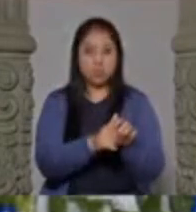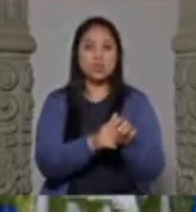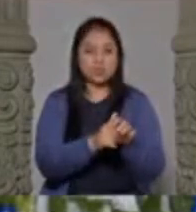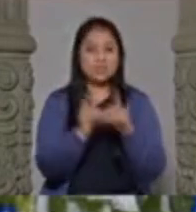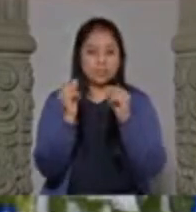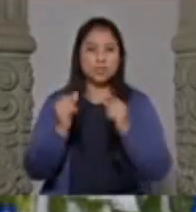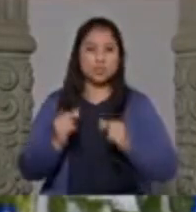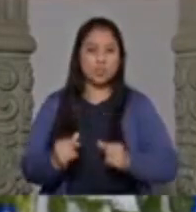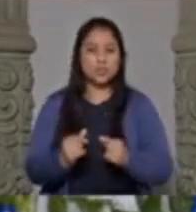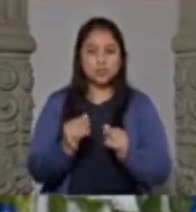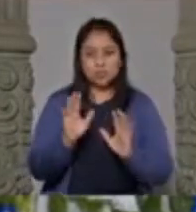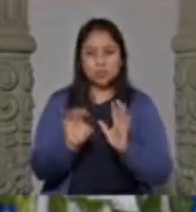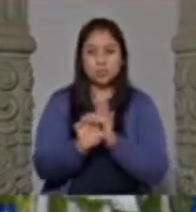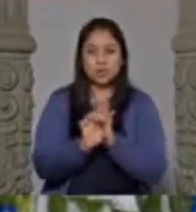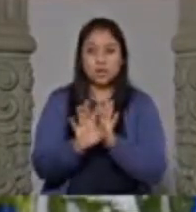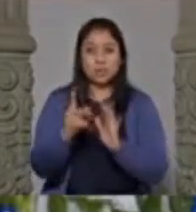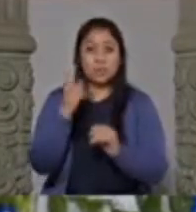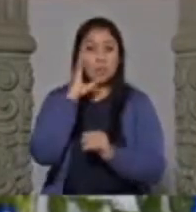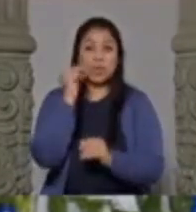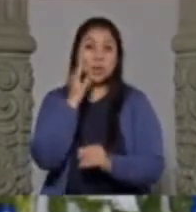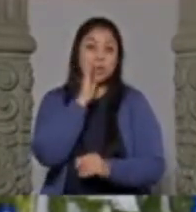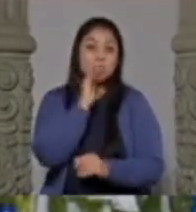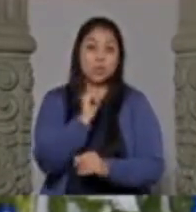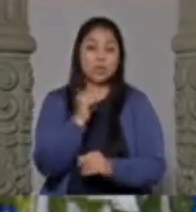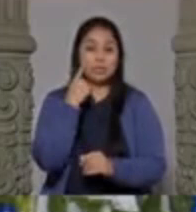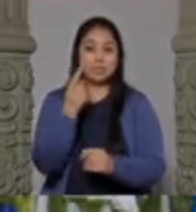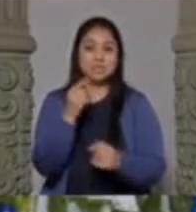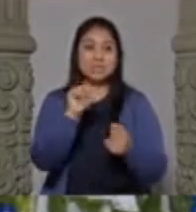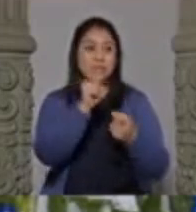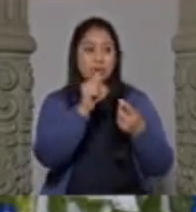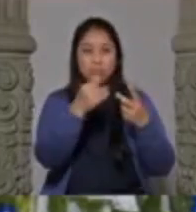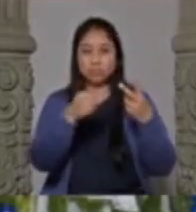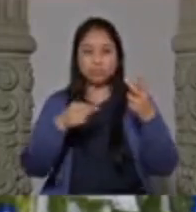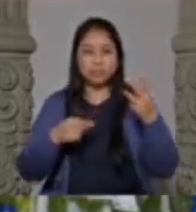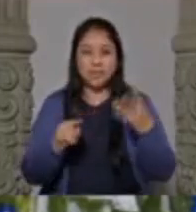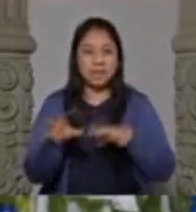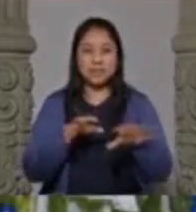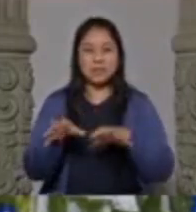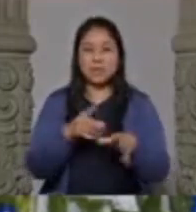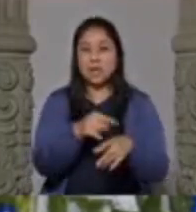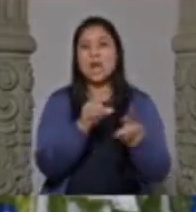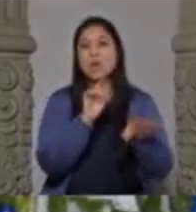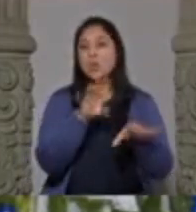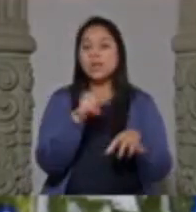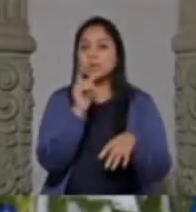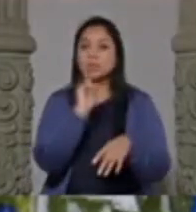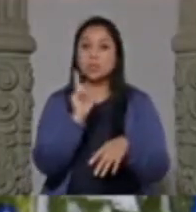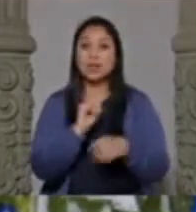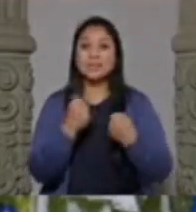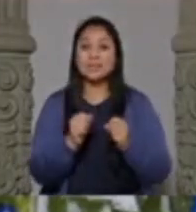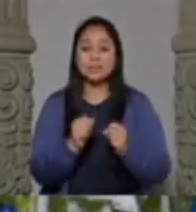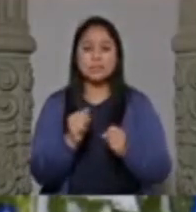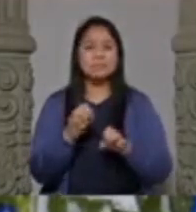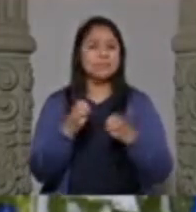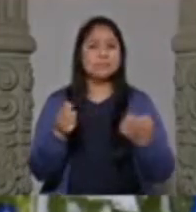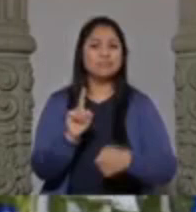presupuestarios, si ustedes quieren, porque no pudimos hacer muchas de las cosas y nos dimos cuenta que pues, no hay necesidad